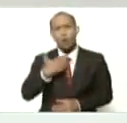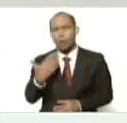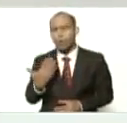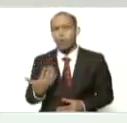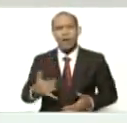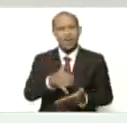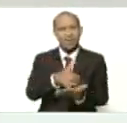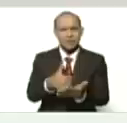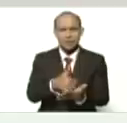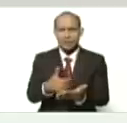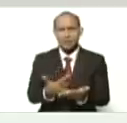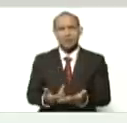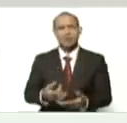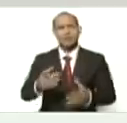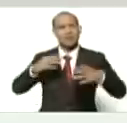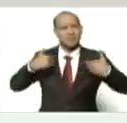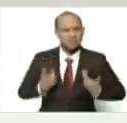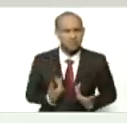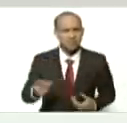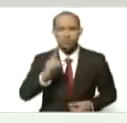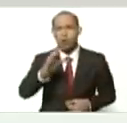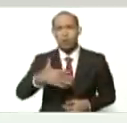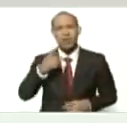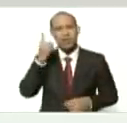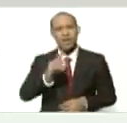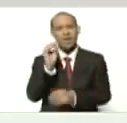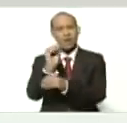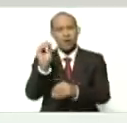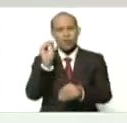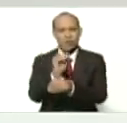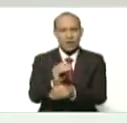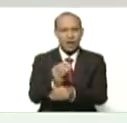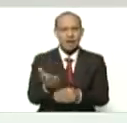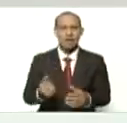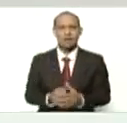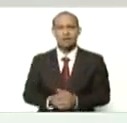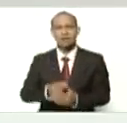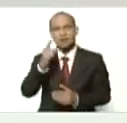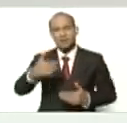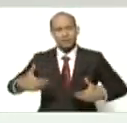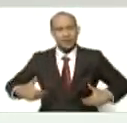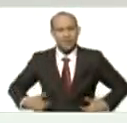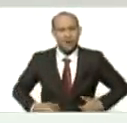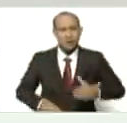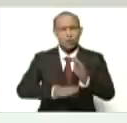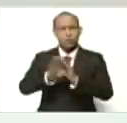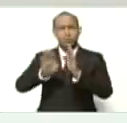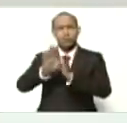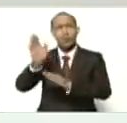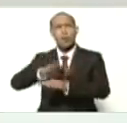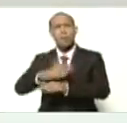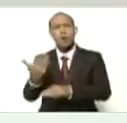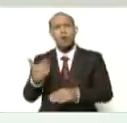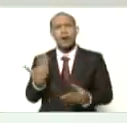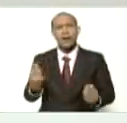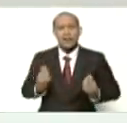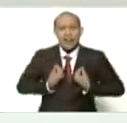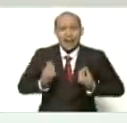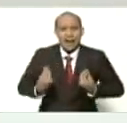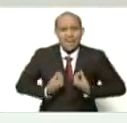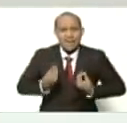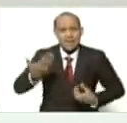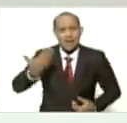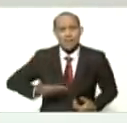de cuidar la salud y la vida no puede haber fatiga en ellos porque nos estamos jugando la razón de existencia